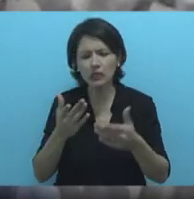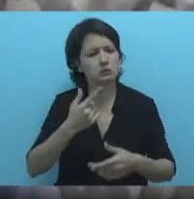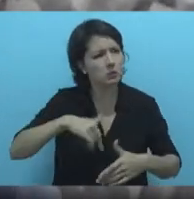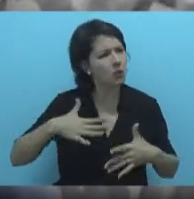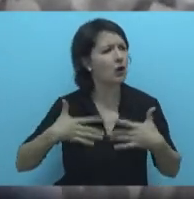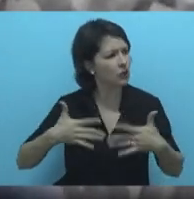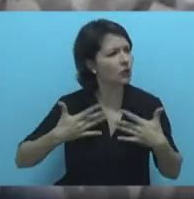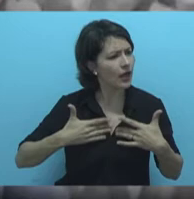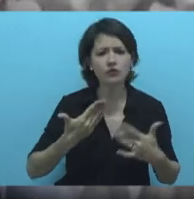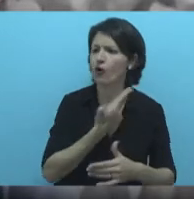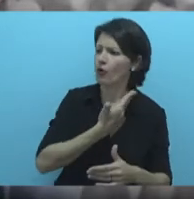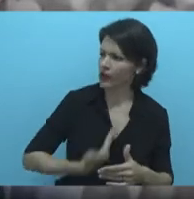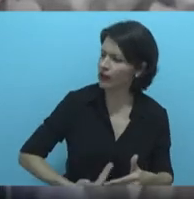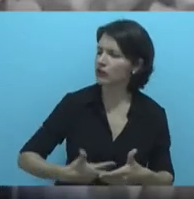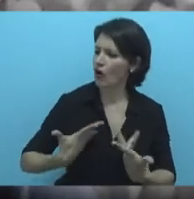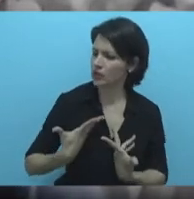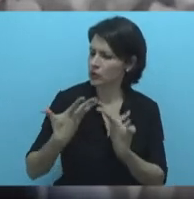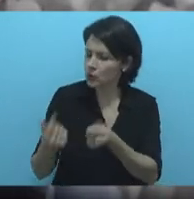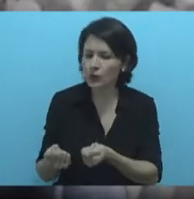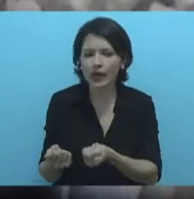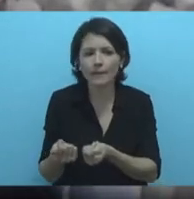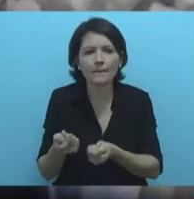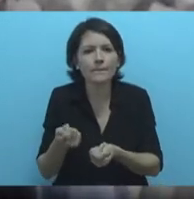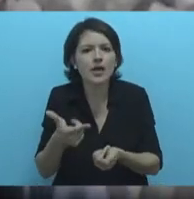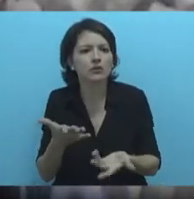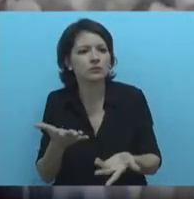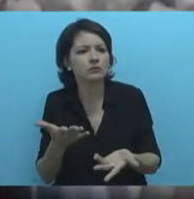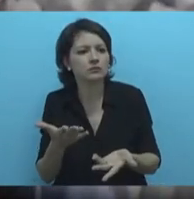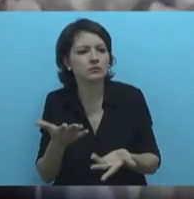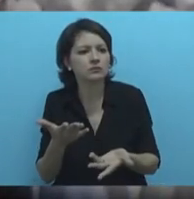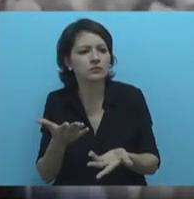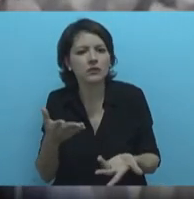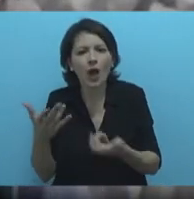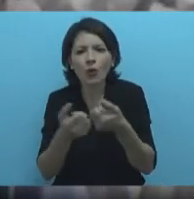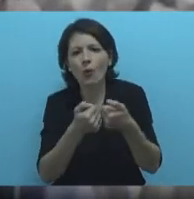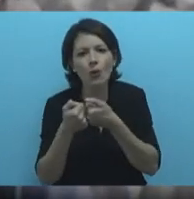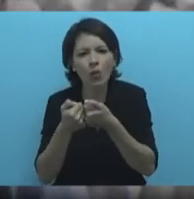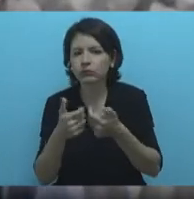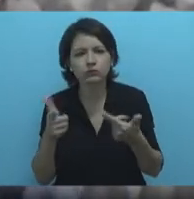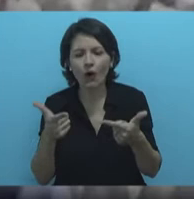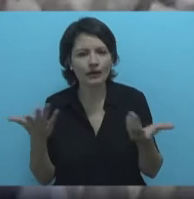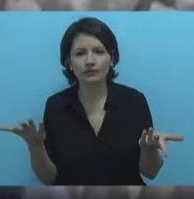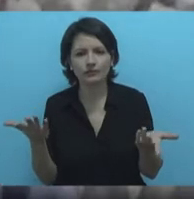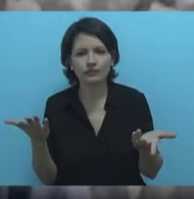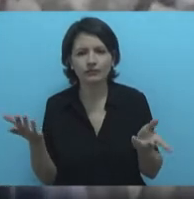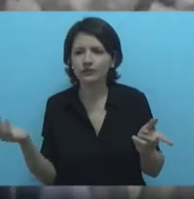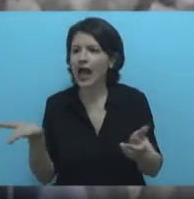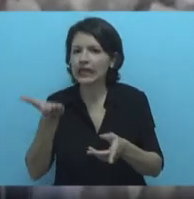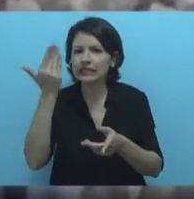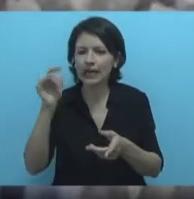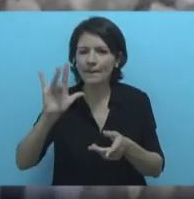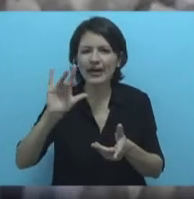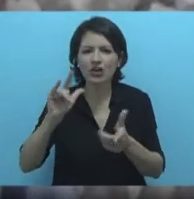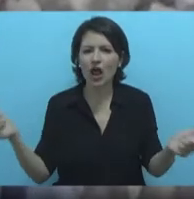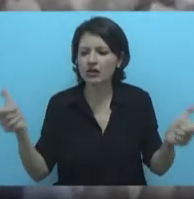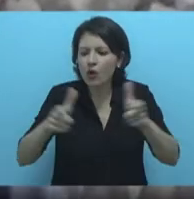situación no entendemos como todavía no se ha podido llegar a un acuerdo en el día de ayer y que se ha pateado